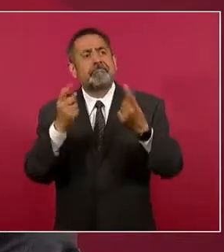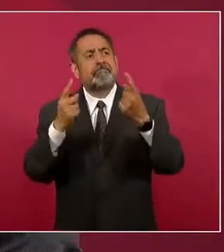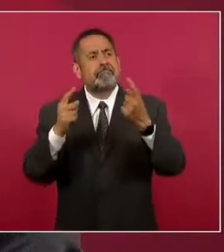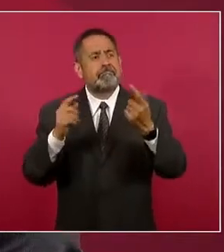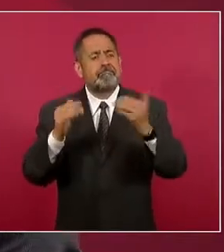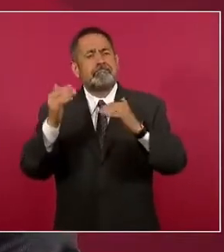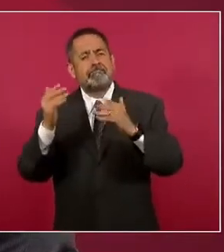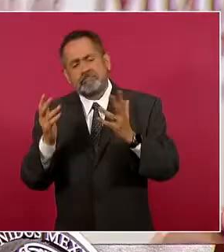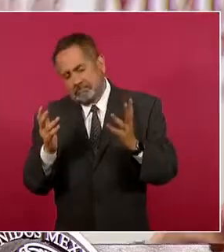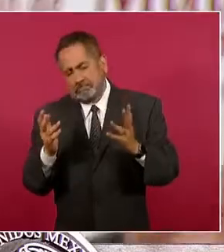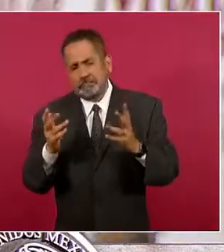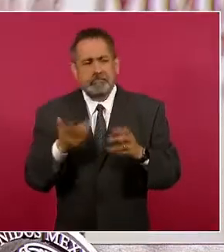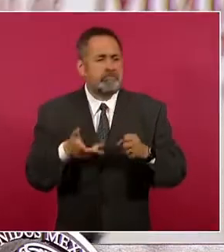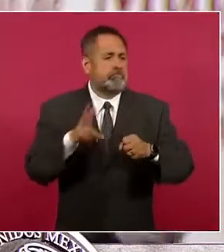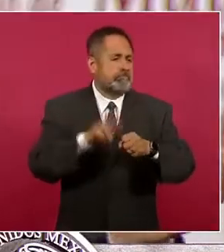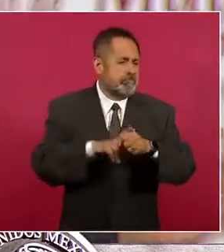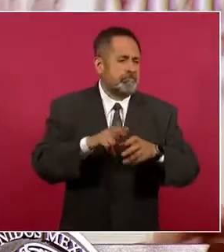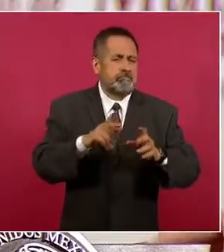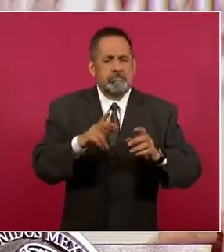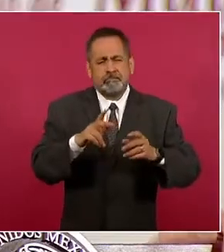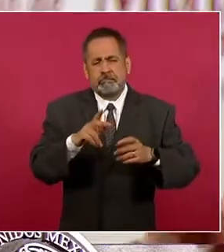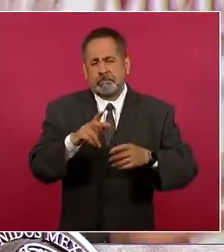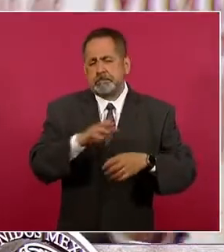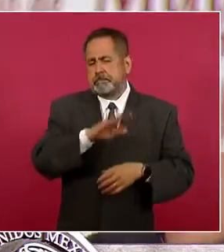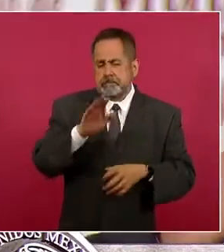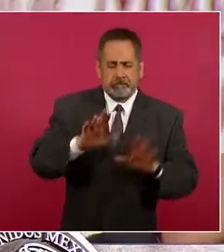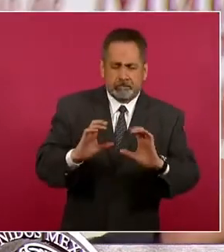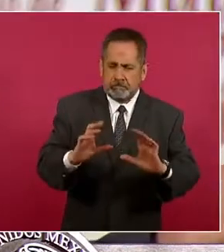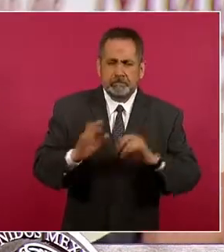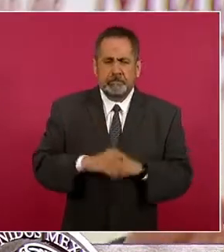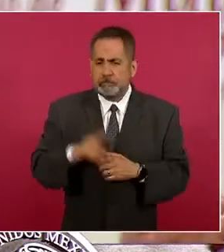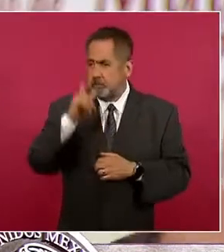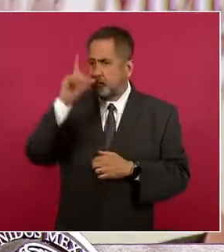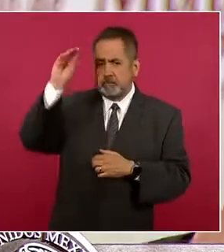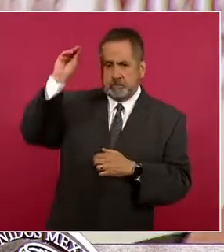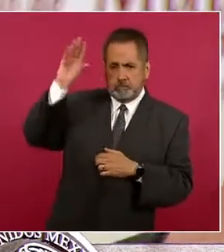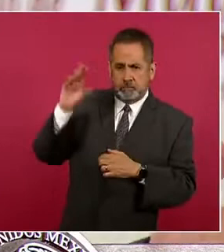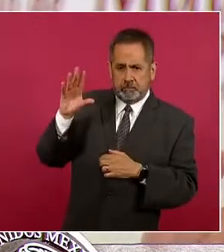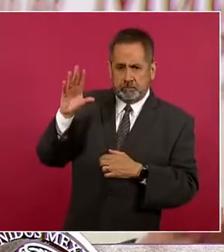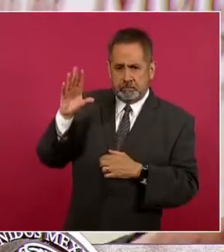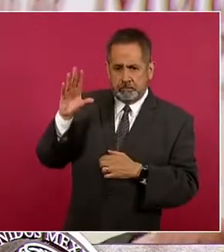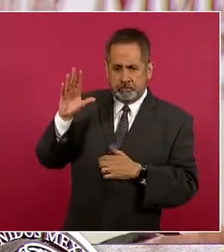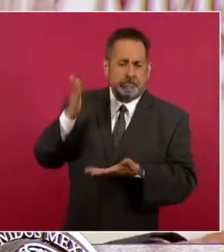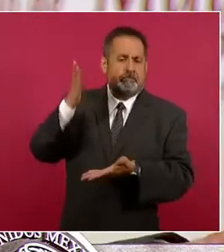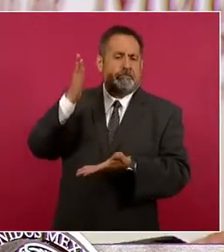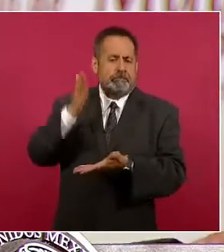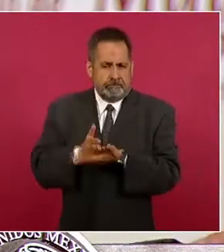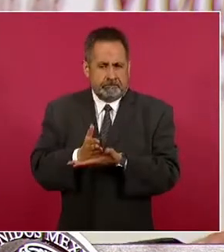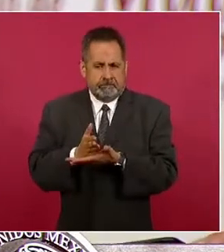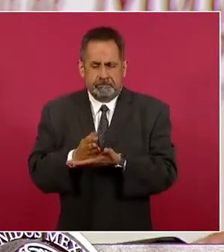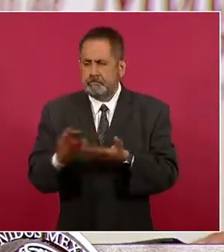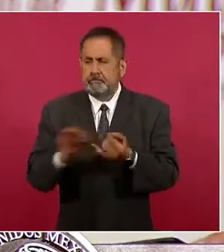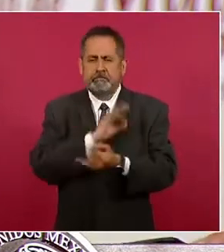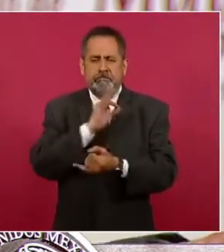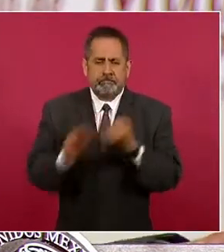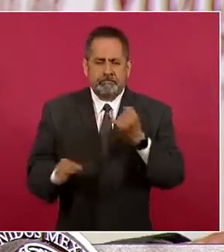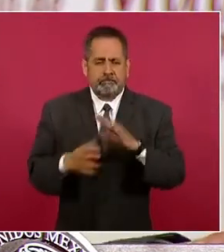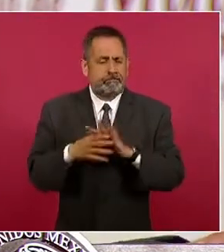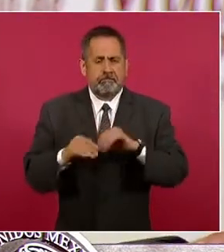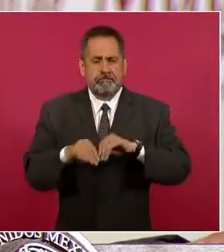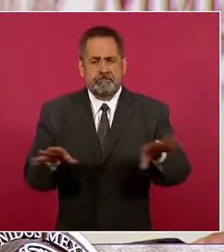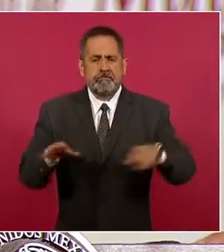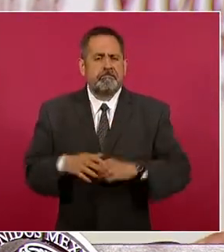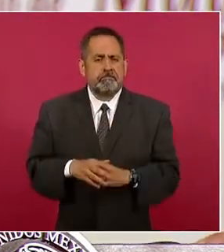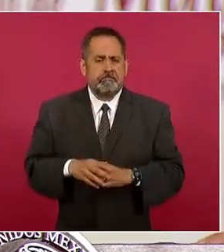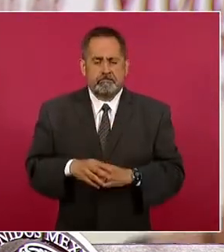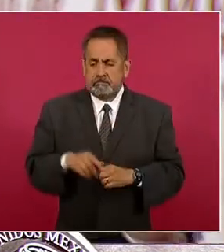defunciones o la hospitalización. Entonces, también hemos decidido que el semáforo de riesgo ya no se emitirá, el del primero, este que está